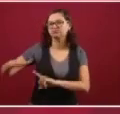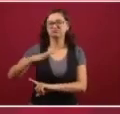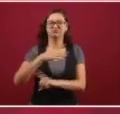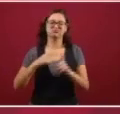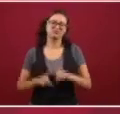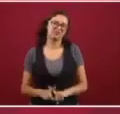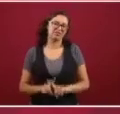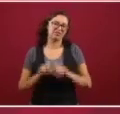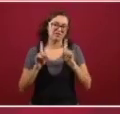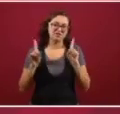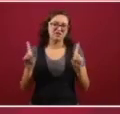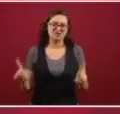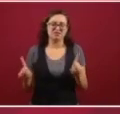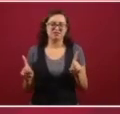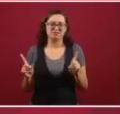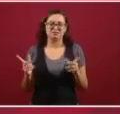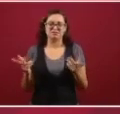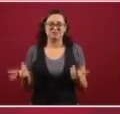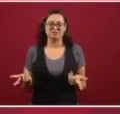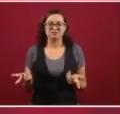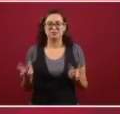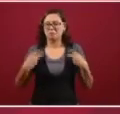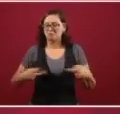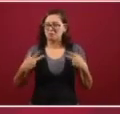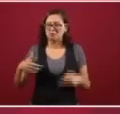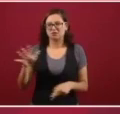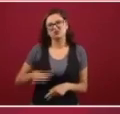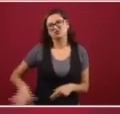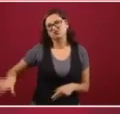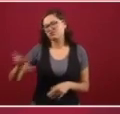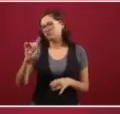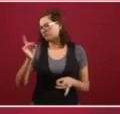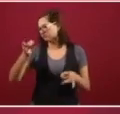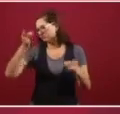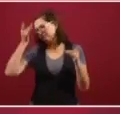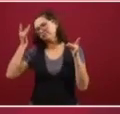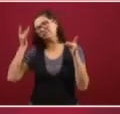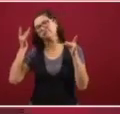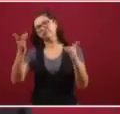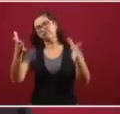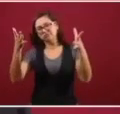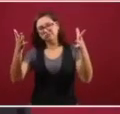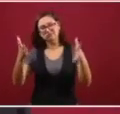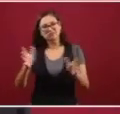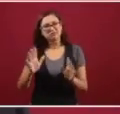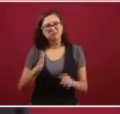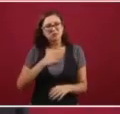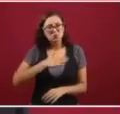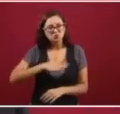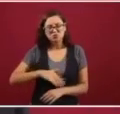Ya no se soporta del que hay injusticias.